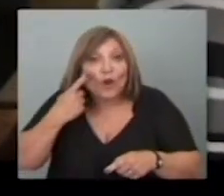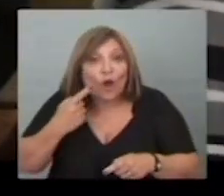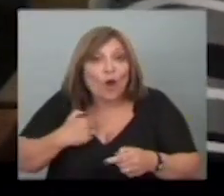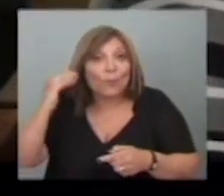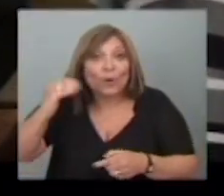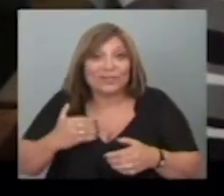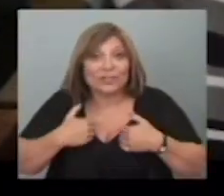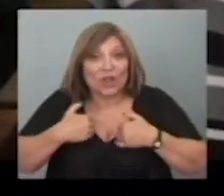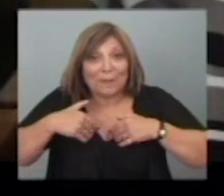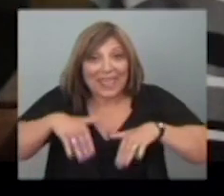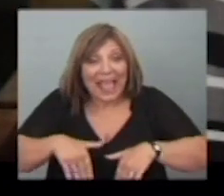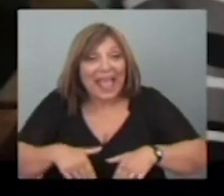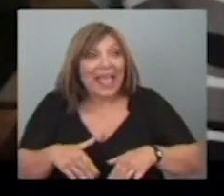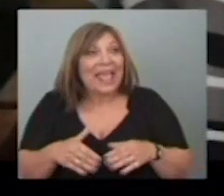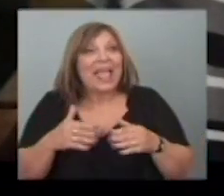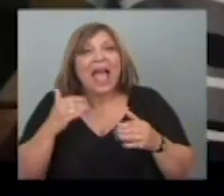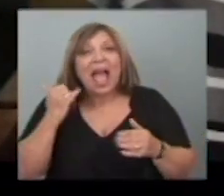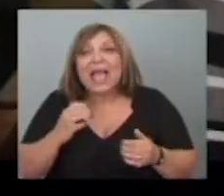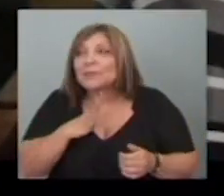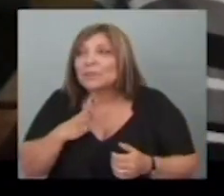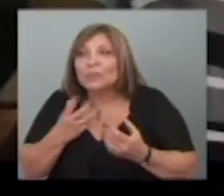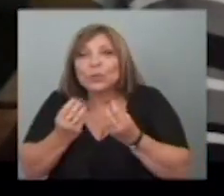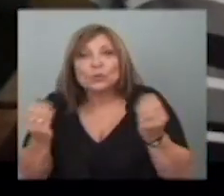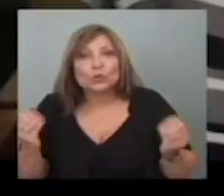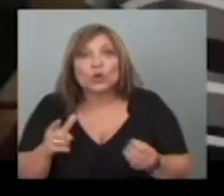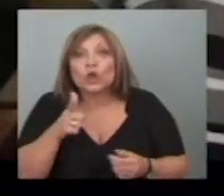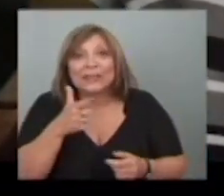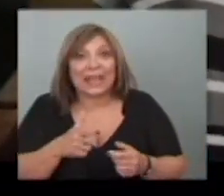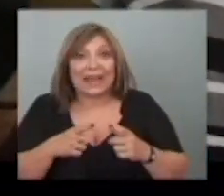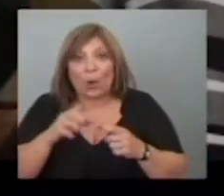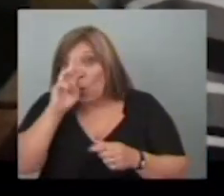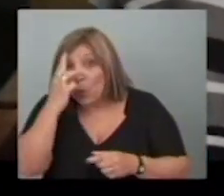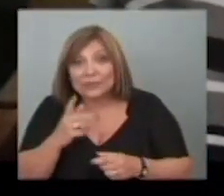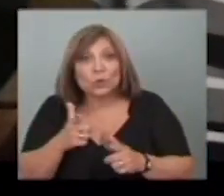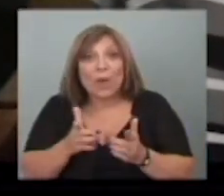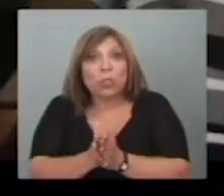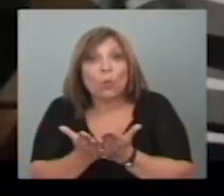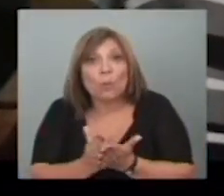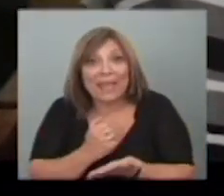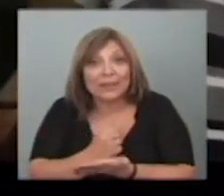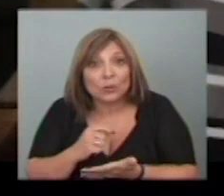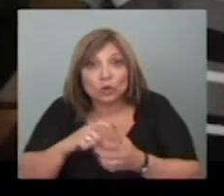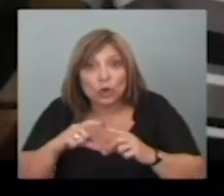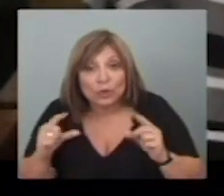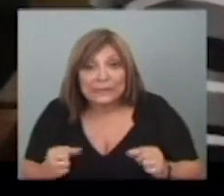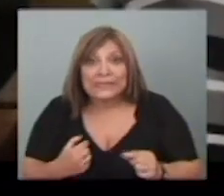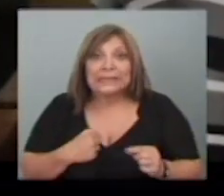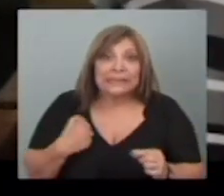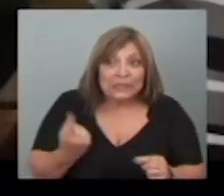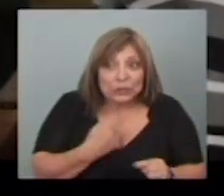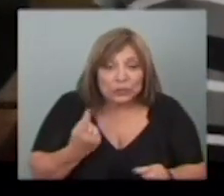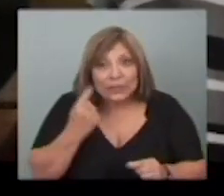toda la parte esa, había mucha gente sin papeles, o sea, mucho uruguayo sin papeles. Y nosotros